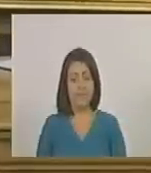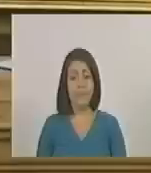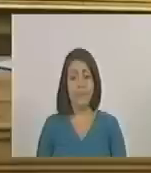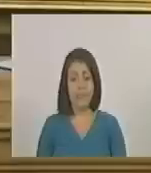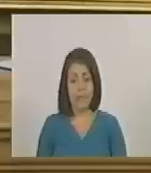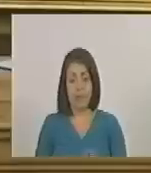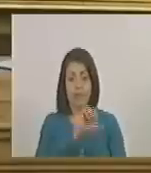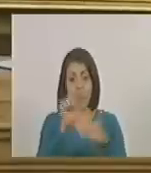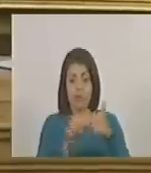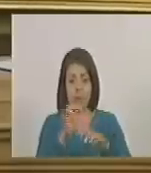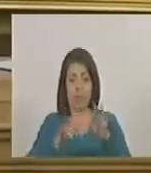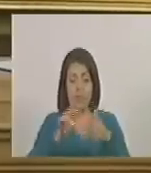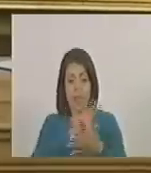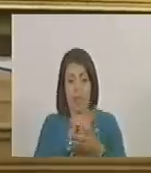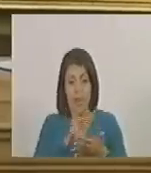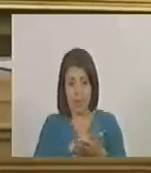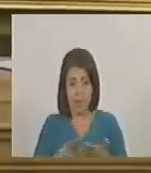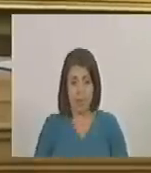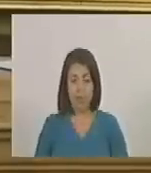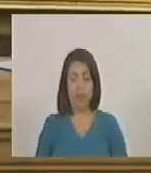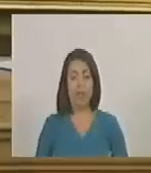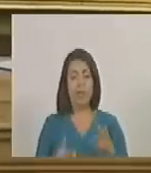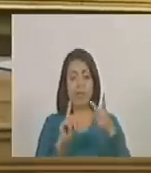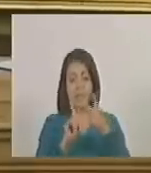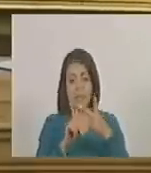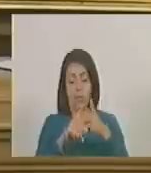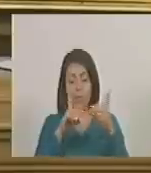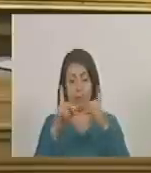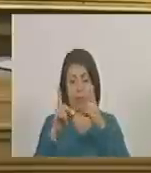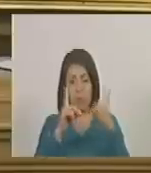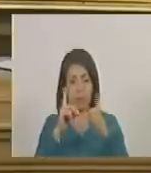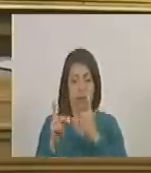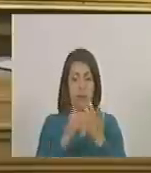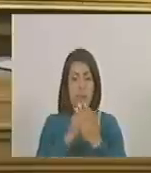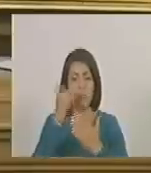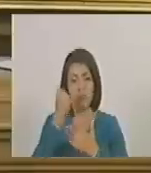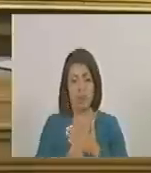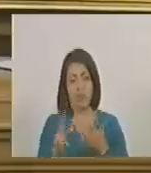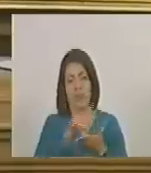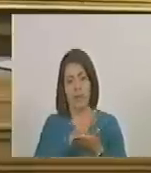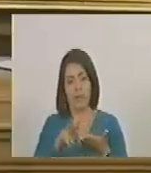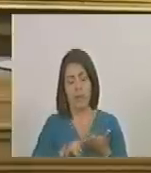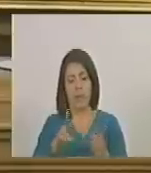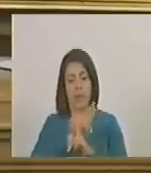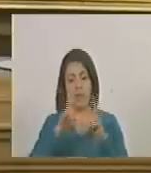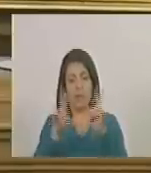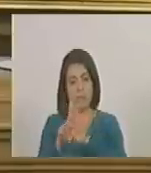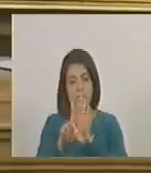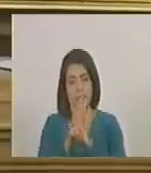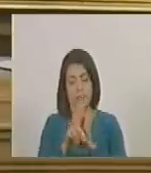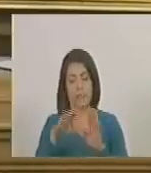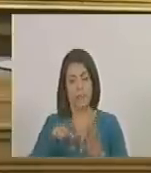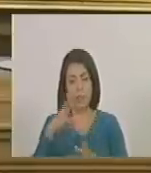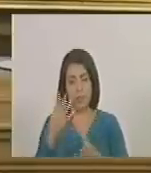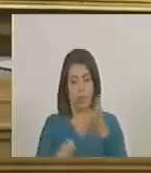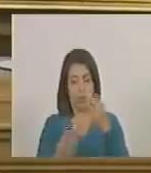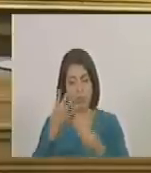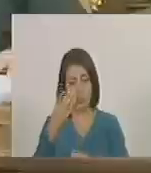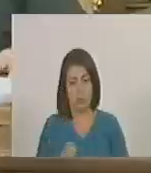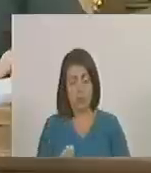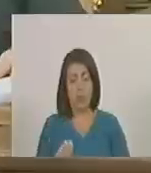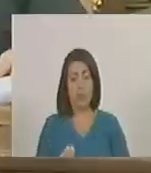Ciudadana subsecretaria, sírvase a dar lectura a la segunda discusión del proyecto de ley orgánica de reforma de la ley orgánica de los consejos